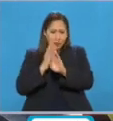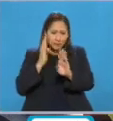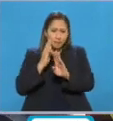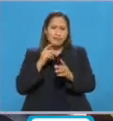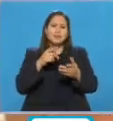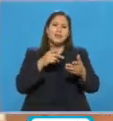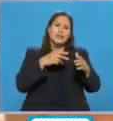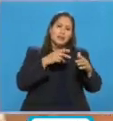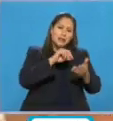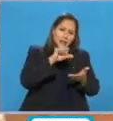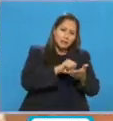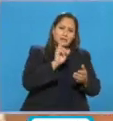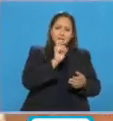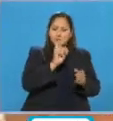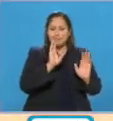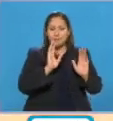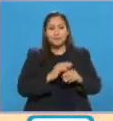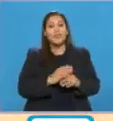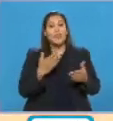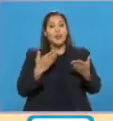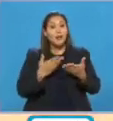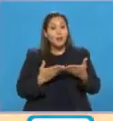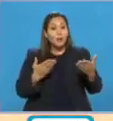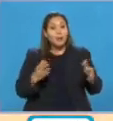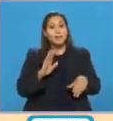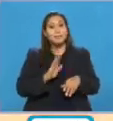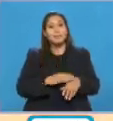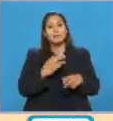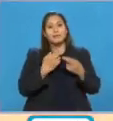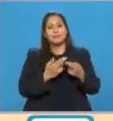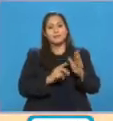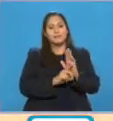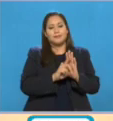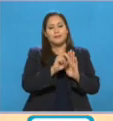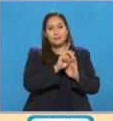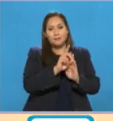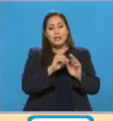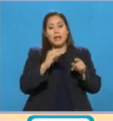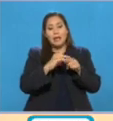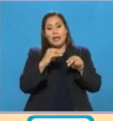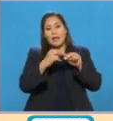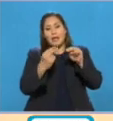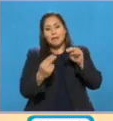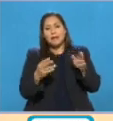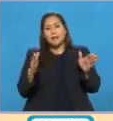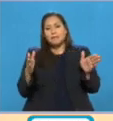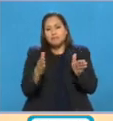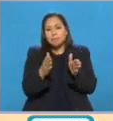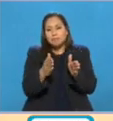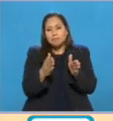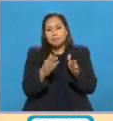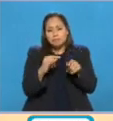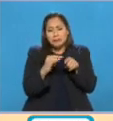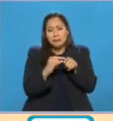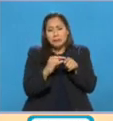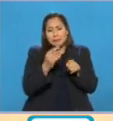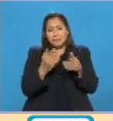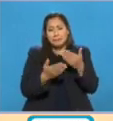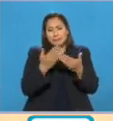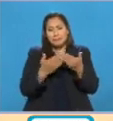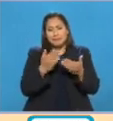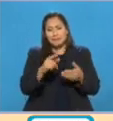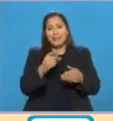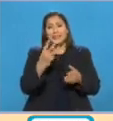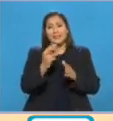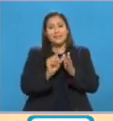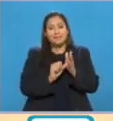de ahora, ¿no? Entonces son mucho más departamentos y sí hay una alberca, pero de un carril, ¿no? Y sabes que aparecen 3 Exacto. meses antes